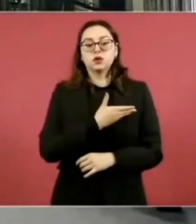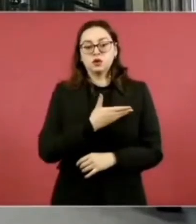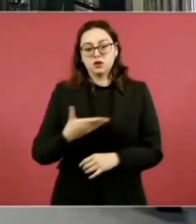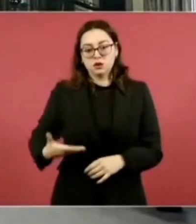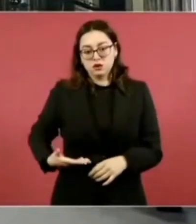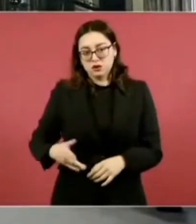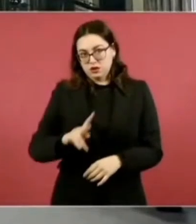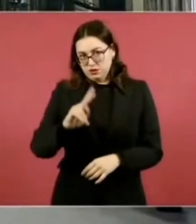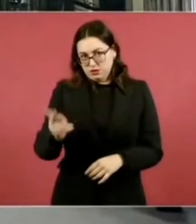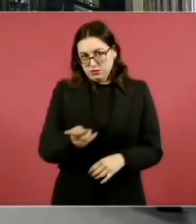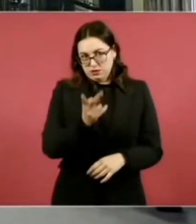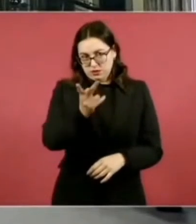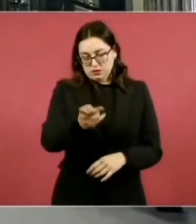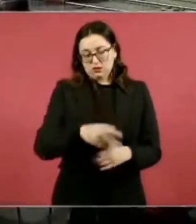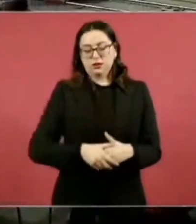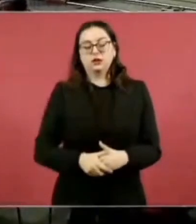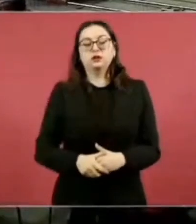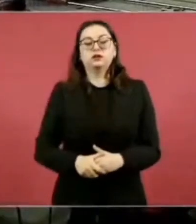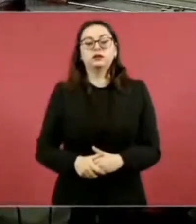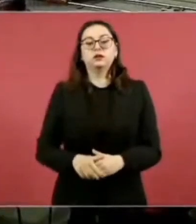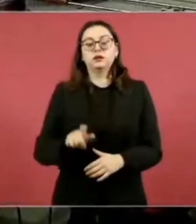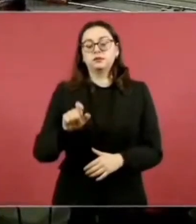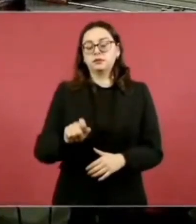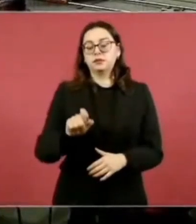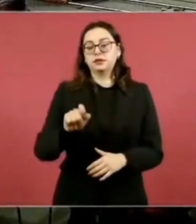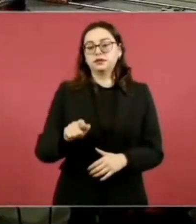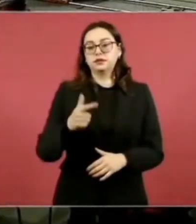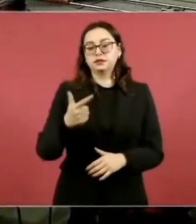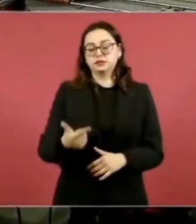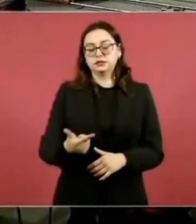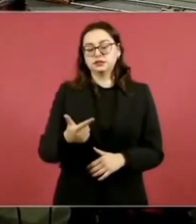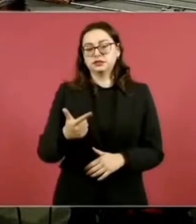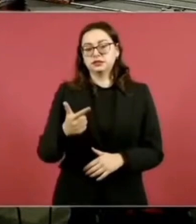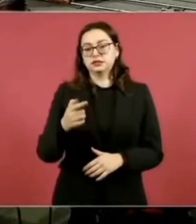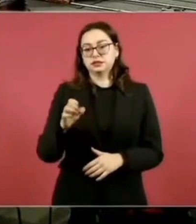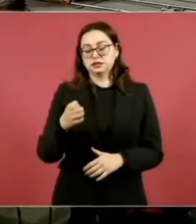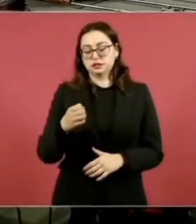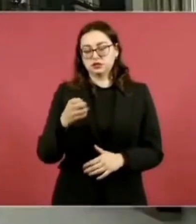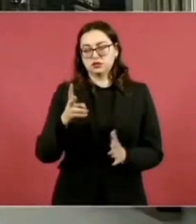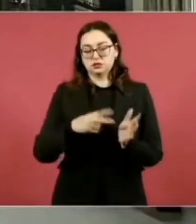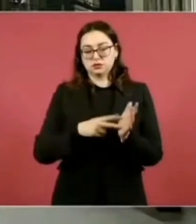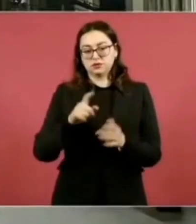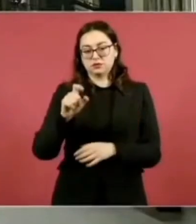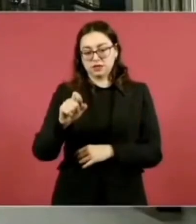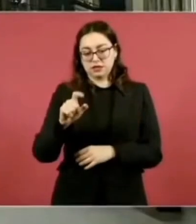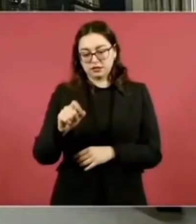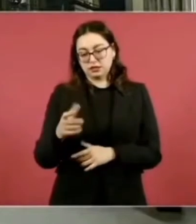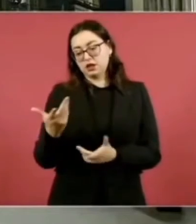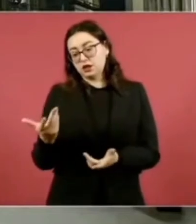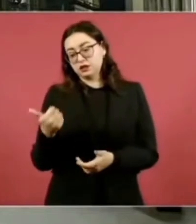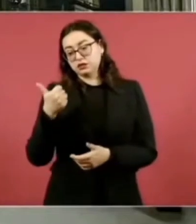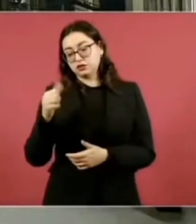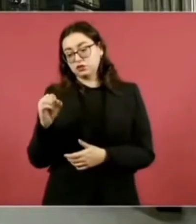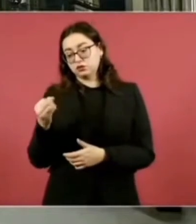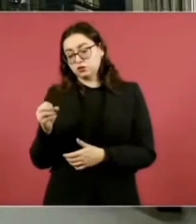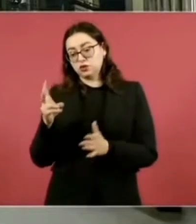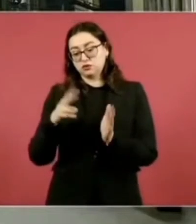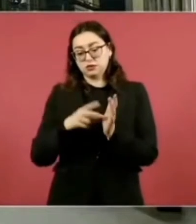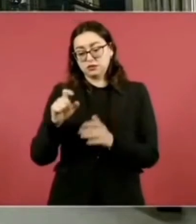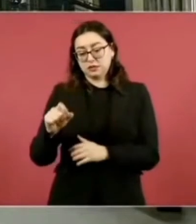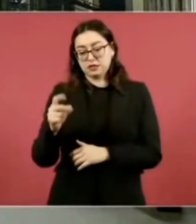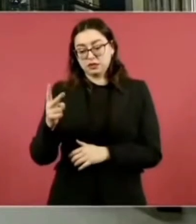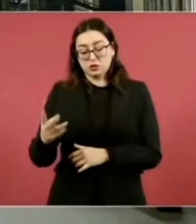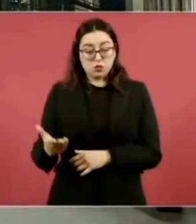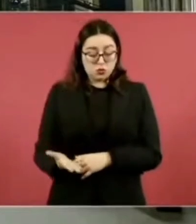el 27 de enero del 2020 y el 6 de octubre del 2022, palabras más, palabras menos,